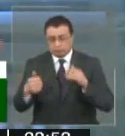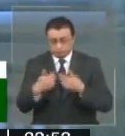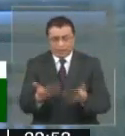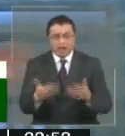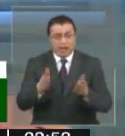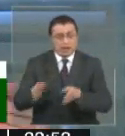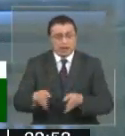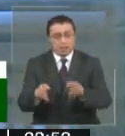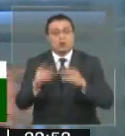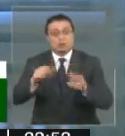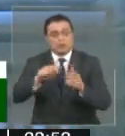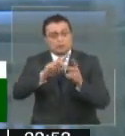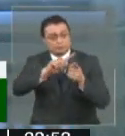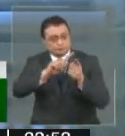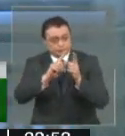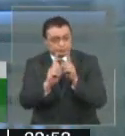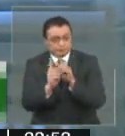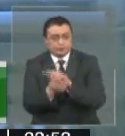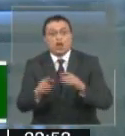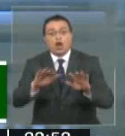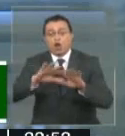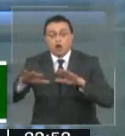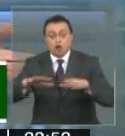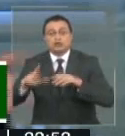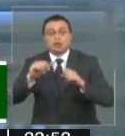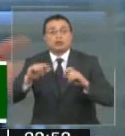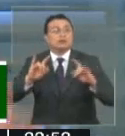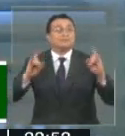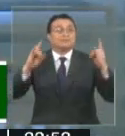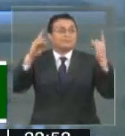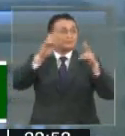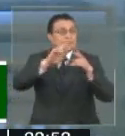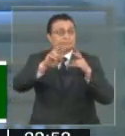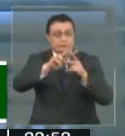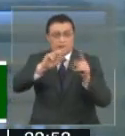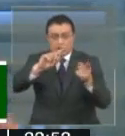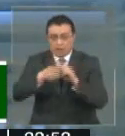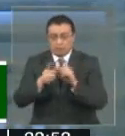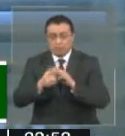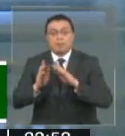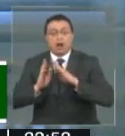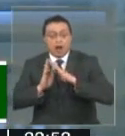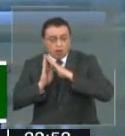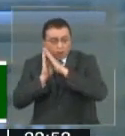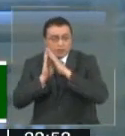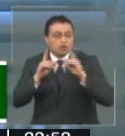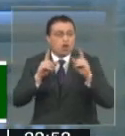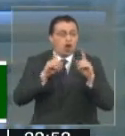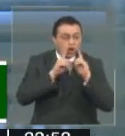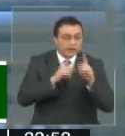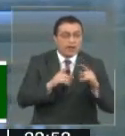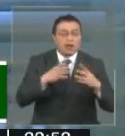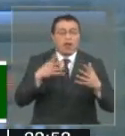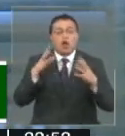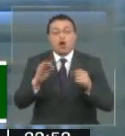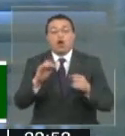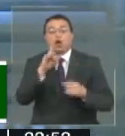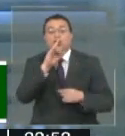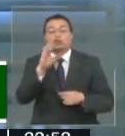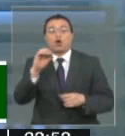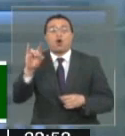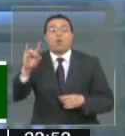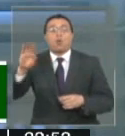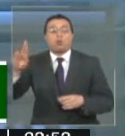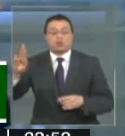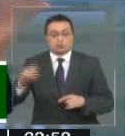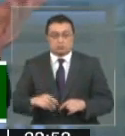caminos para poder adecuar las condiciones de la infraestructura de un establecimiento de alojamiento o de poder desarrollar un tour. Pero, ¿sabes?